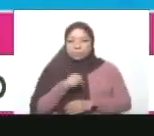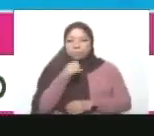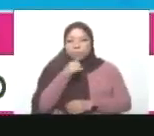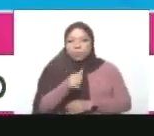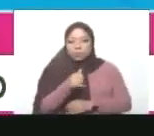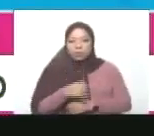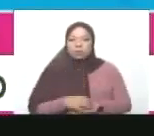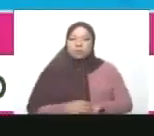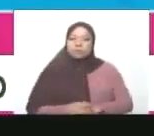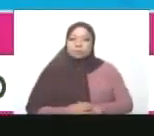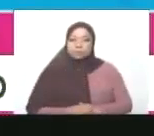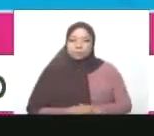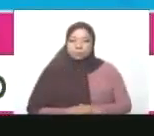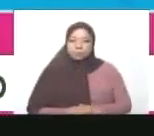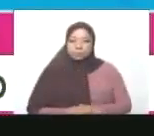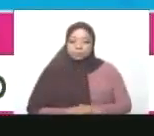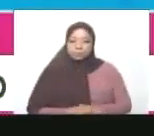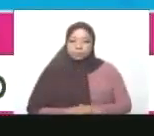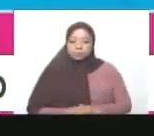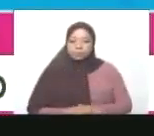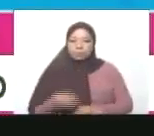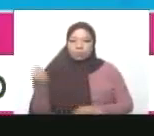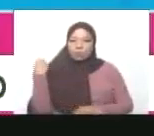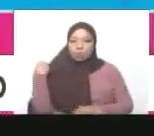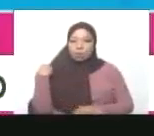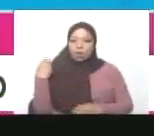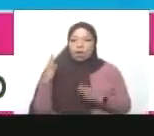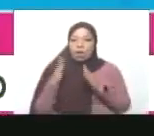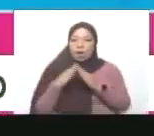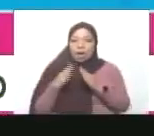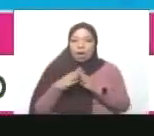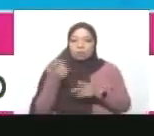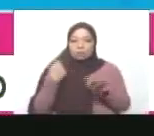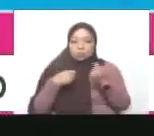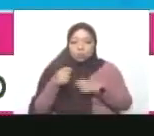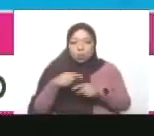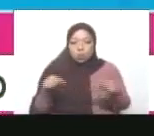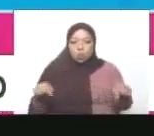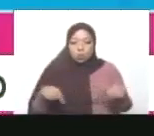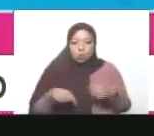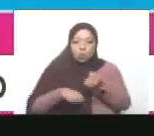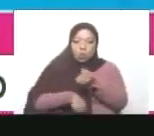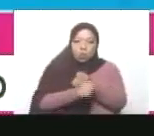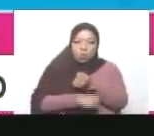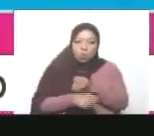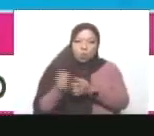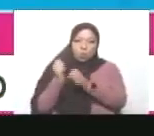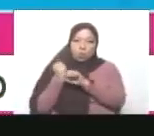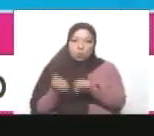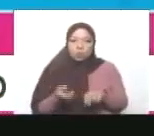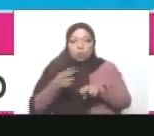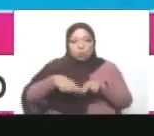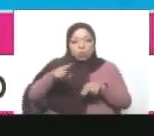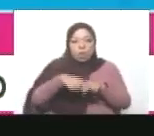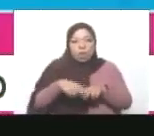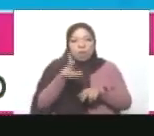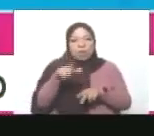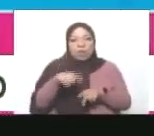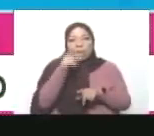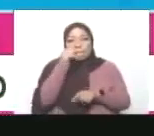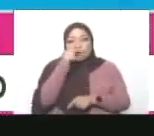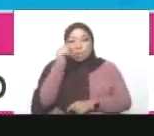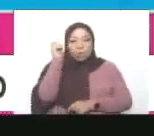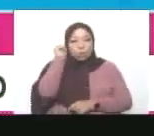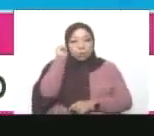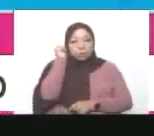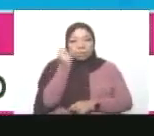ahí, Marque. Pides por 3 canchas deportivas, un campo de fútbol, un campo de béisbol, o sea, por los niños, por las niñas. Es